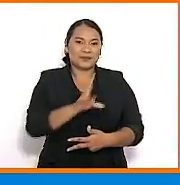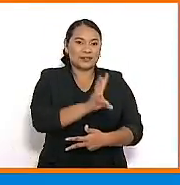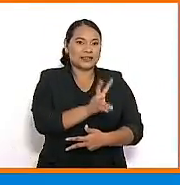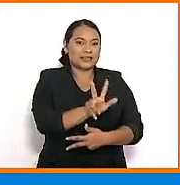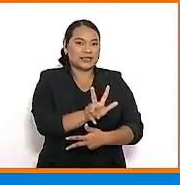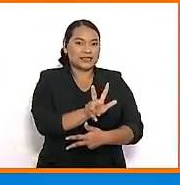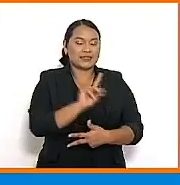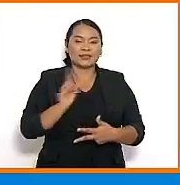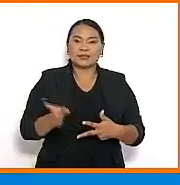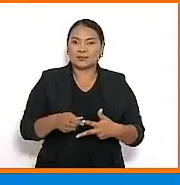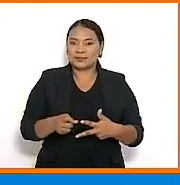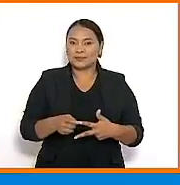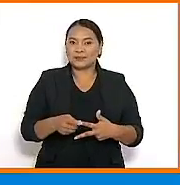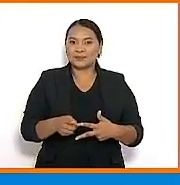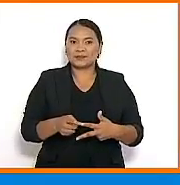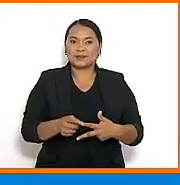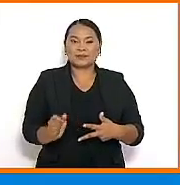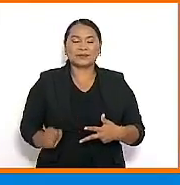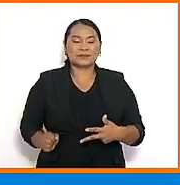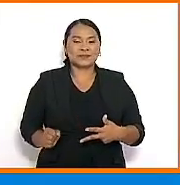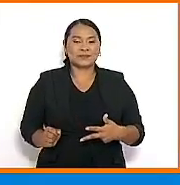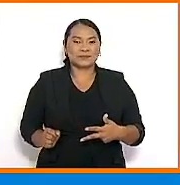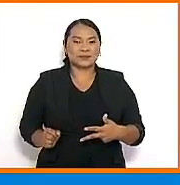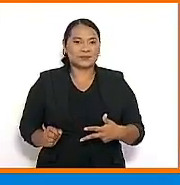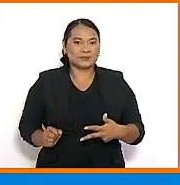73. Segundo número seleccionado,